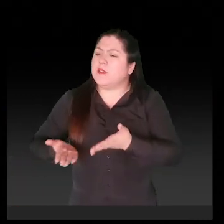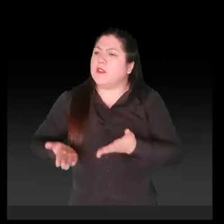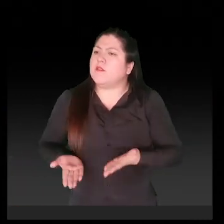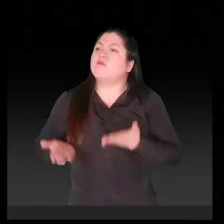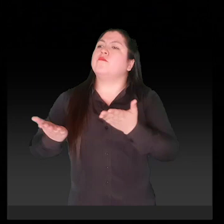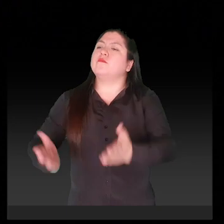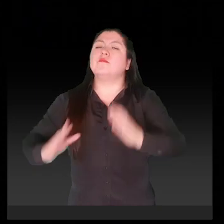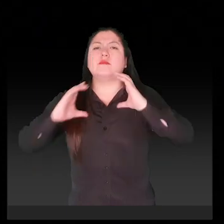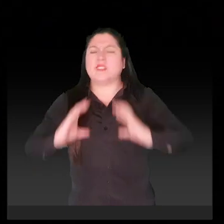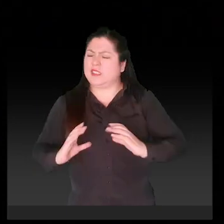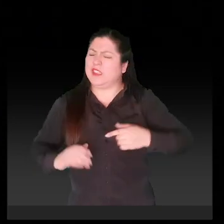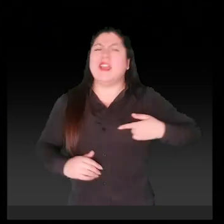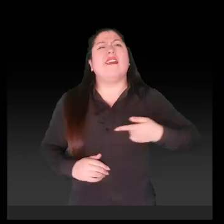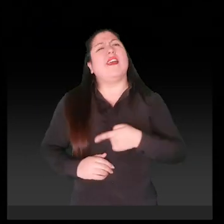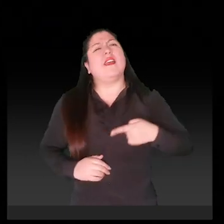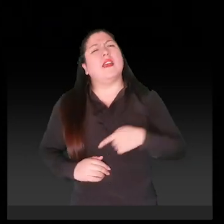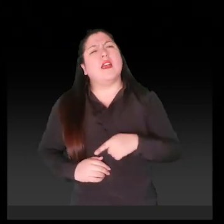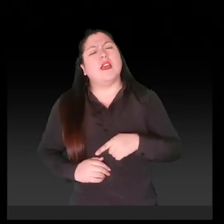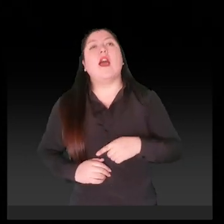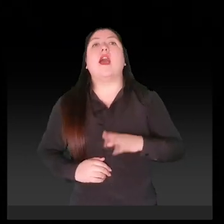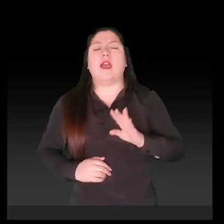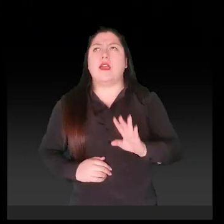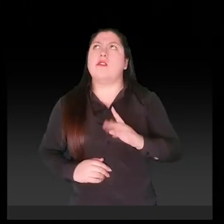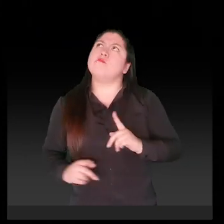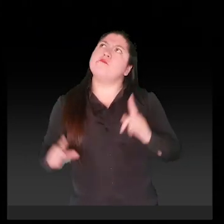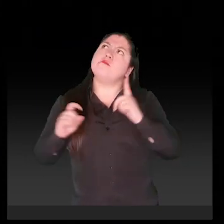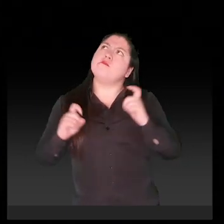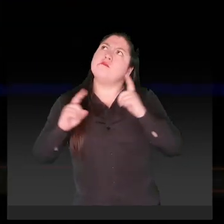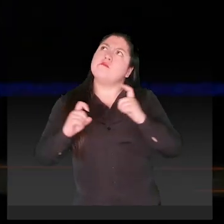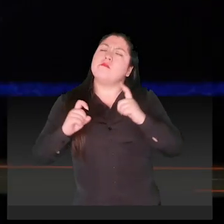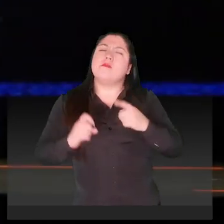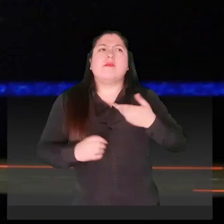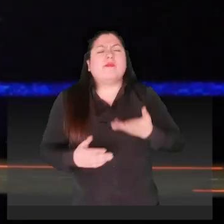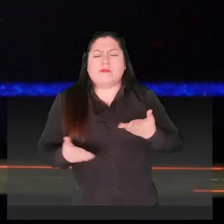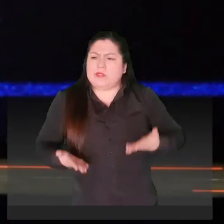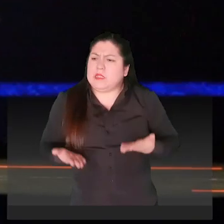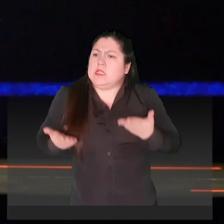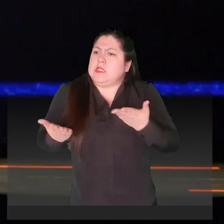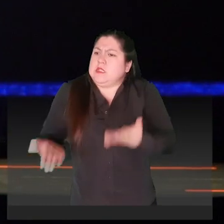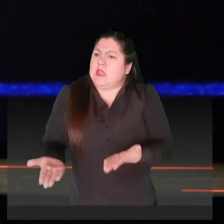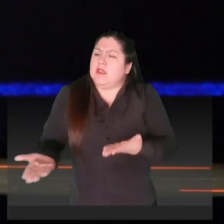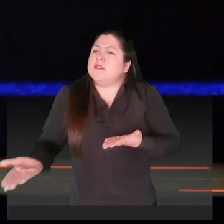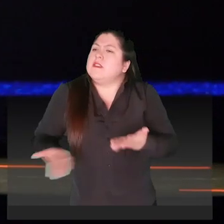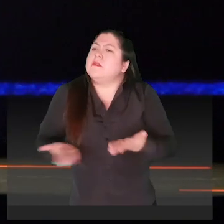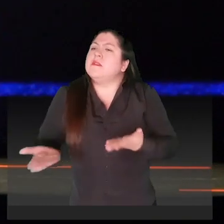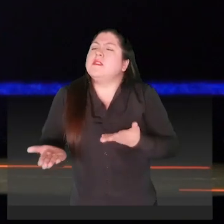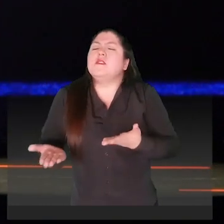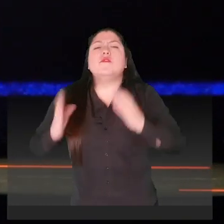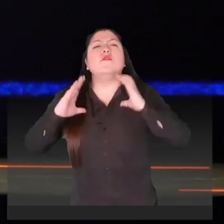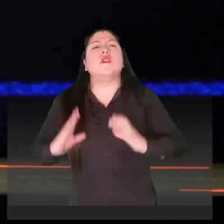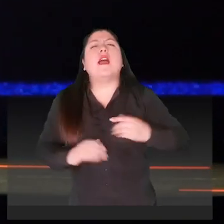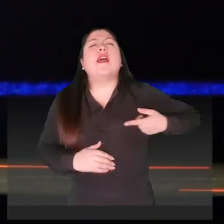servicios ciudadanos. Y cuando uno habla de impulsar los servicios ciudadanos, uno se pregunta, ¿qué es impulsar los